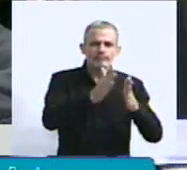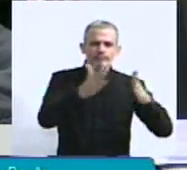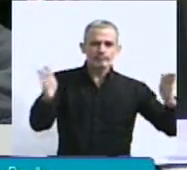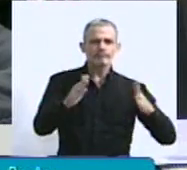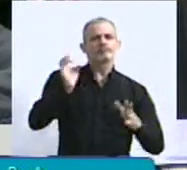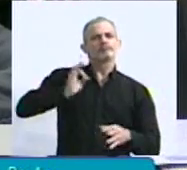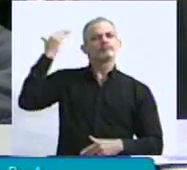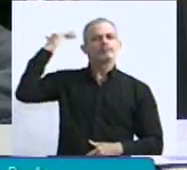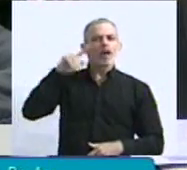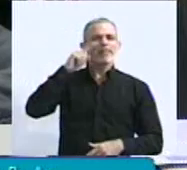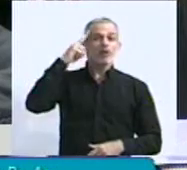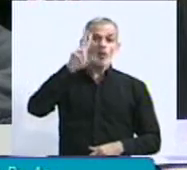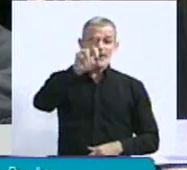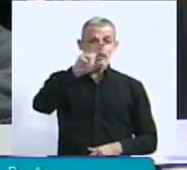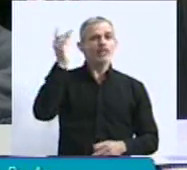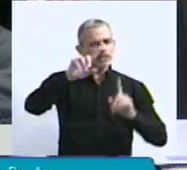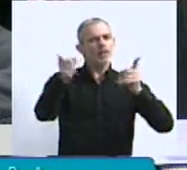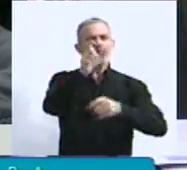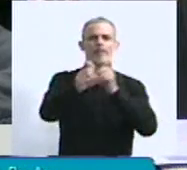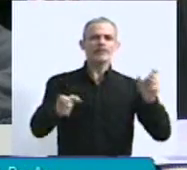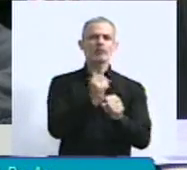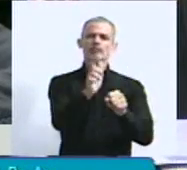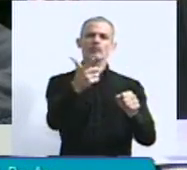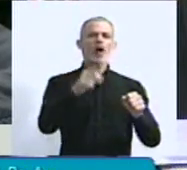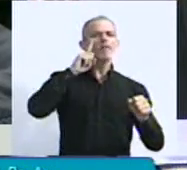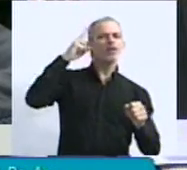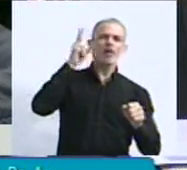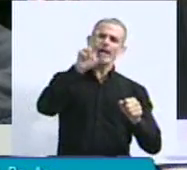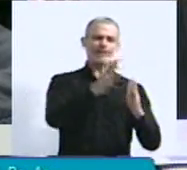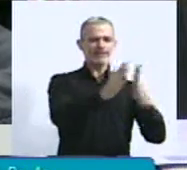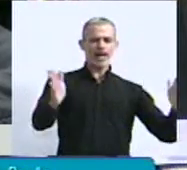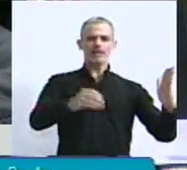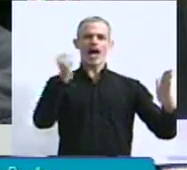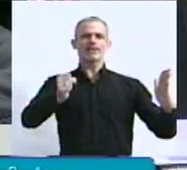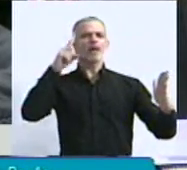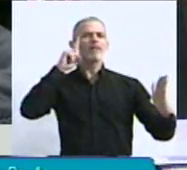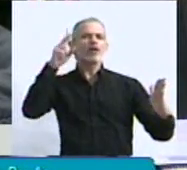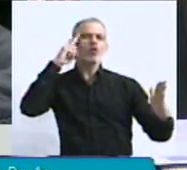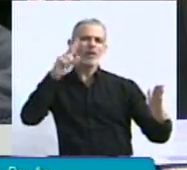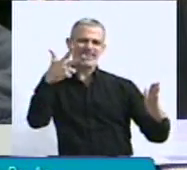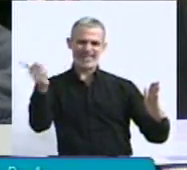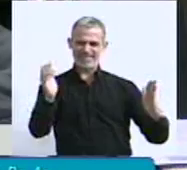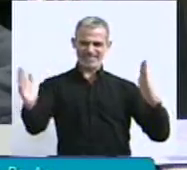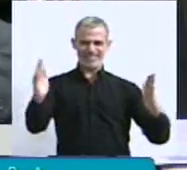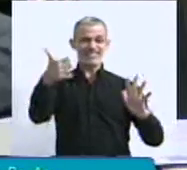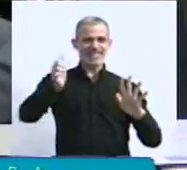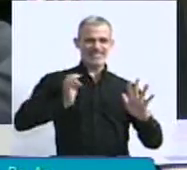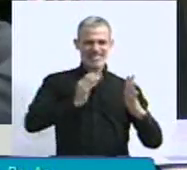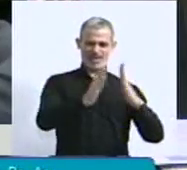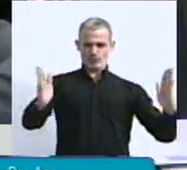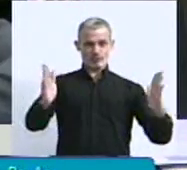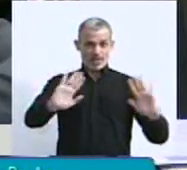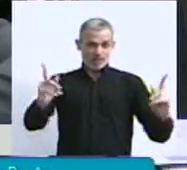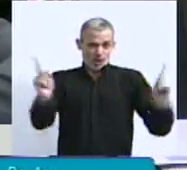del 30, donde el desempleo también fue muy alto, ese ciclo duró entre 1930 y 1936, apenas 6 años.